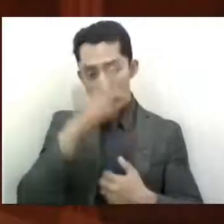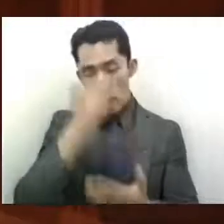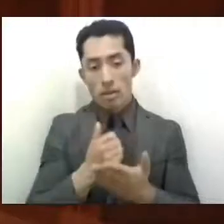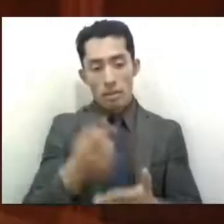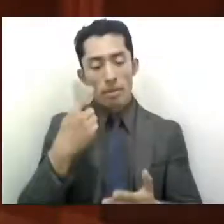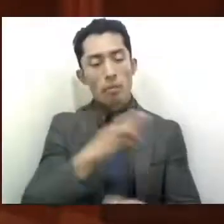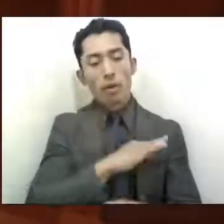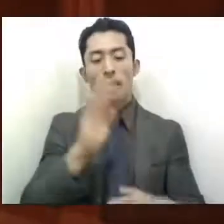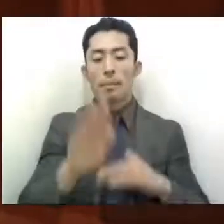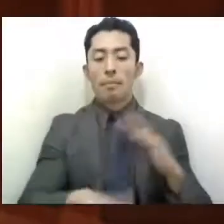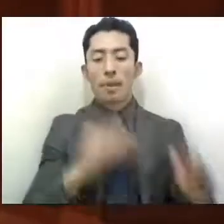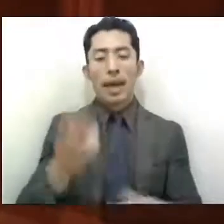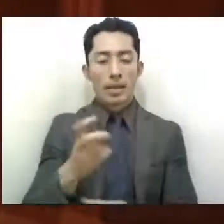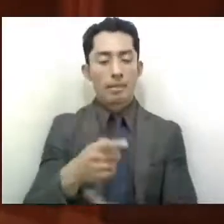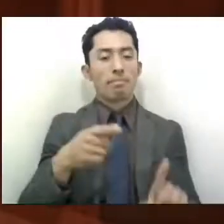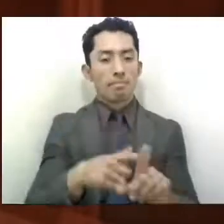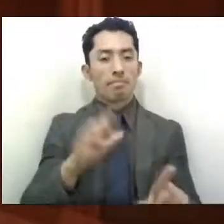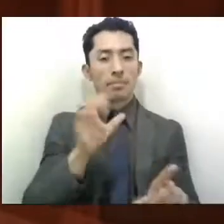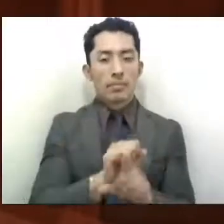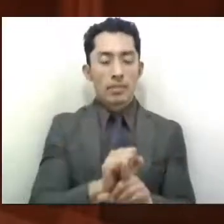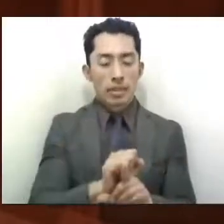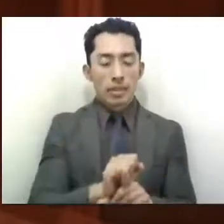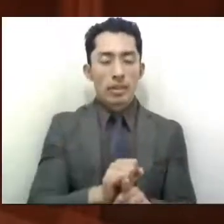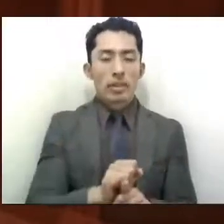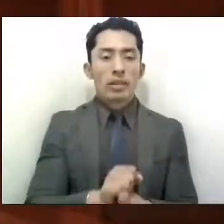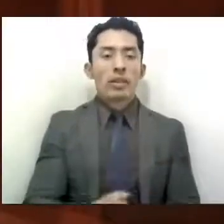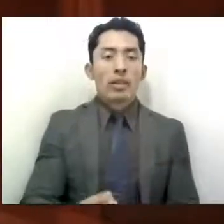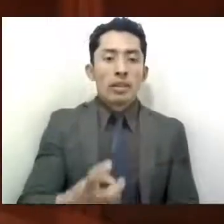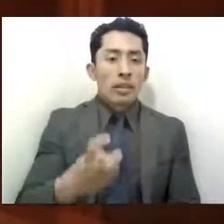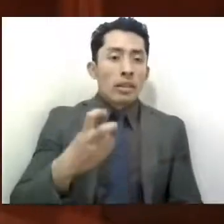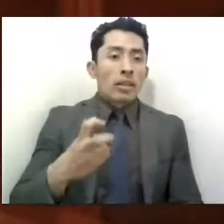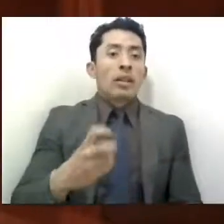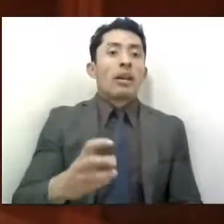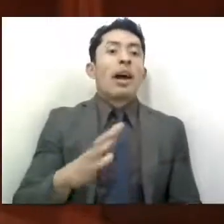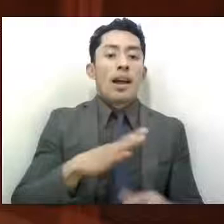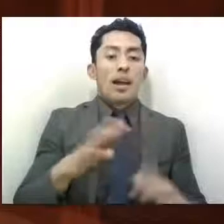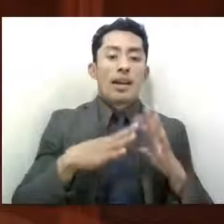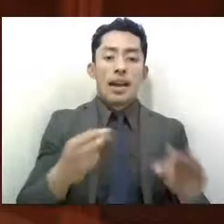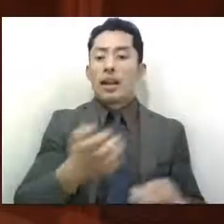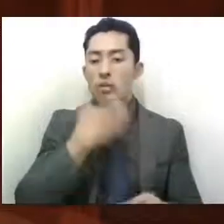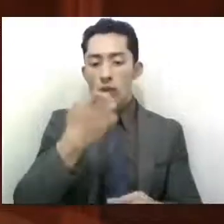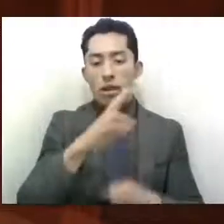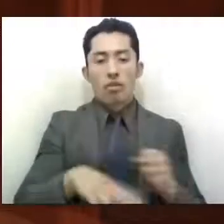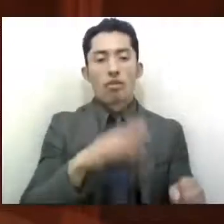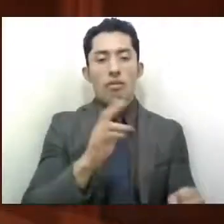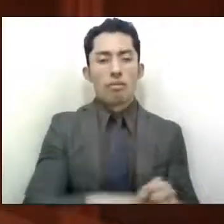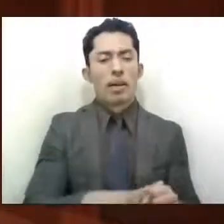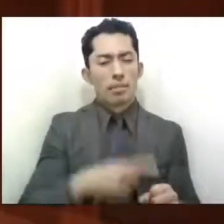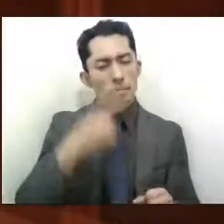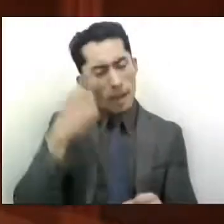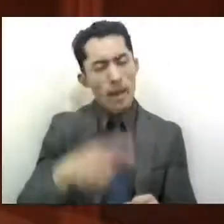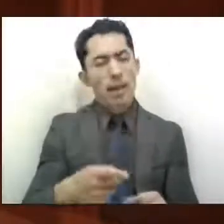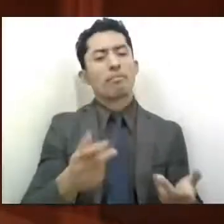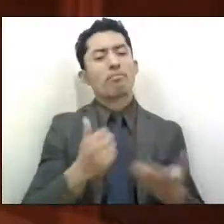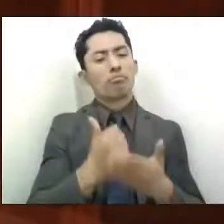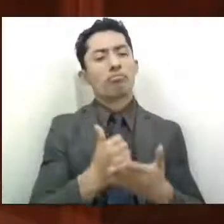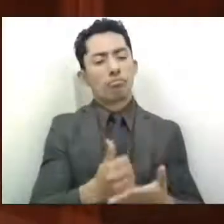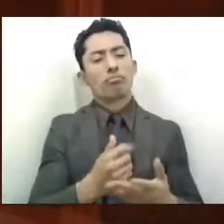cometido. Entonces, se crearon las escuelas normales dedicadas a la preparación académica de los maestros.